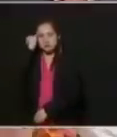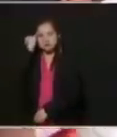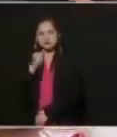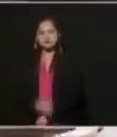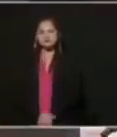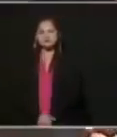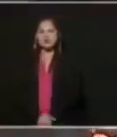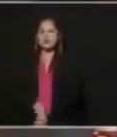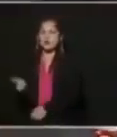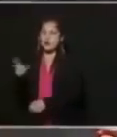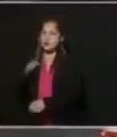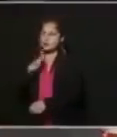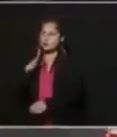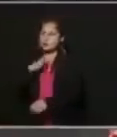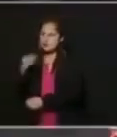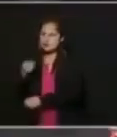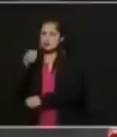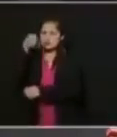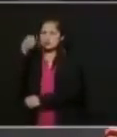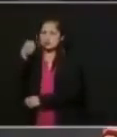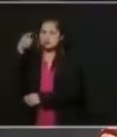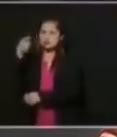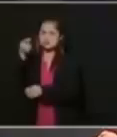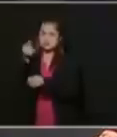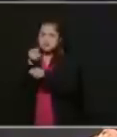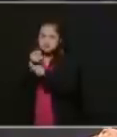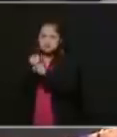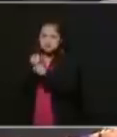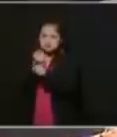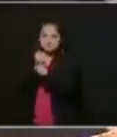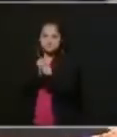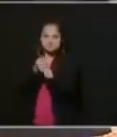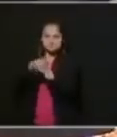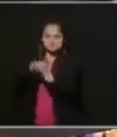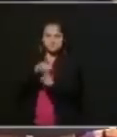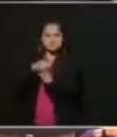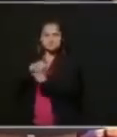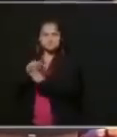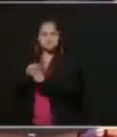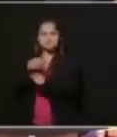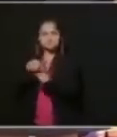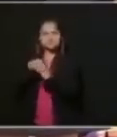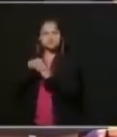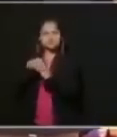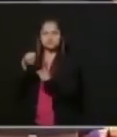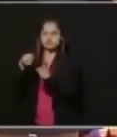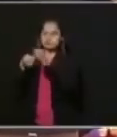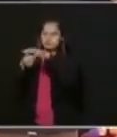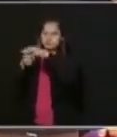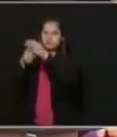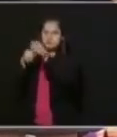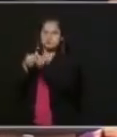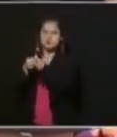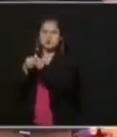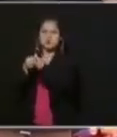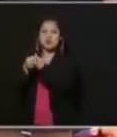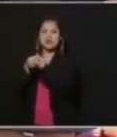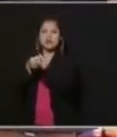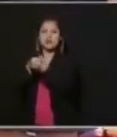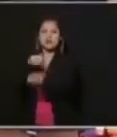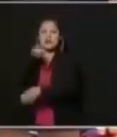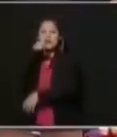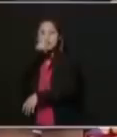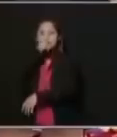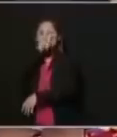tallado en el pomo, o sea, la parte alta, una cabeza... Es un Quetzalcóatl. Exacto, de una serpiente alada, que puede